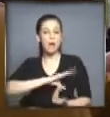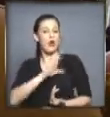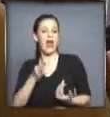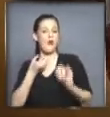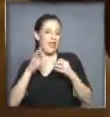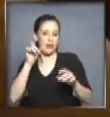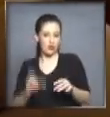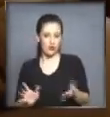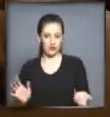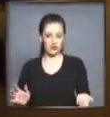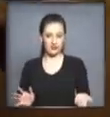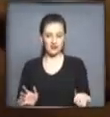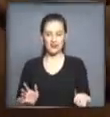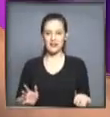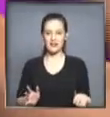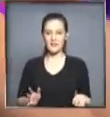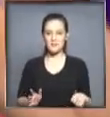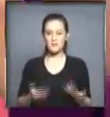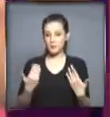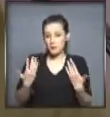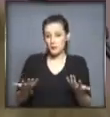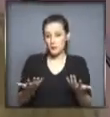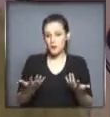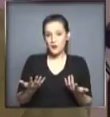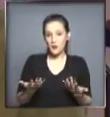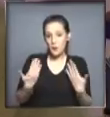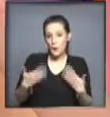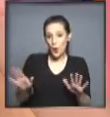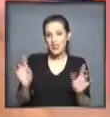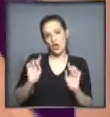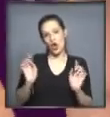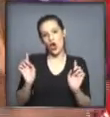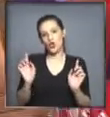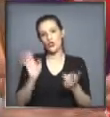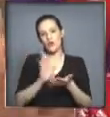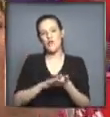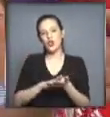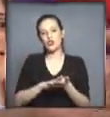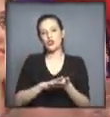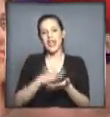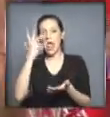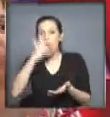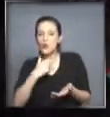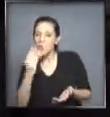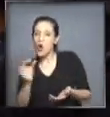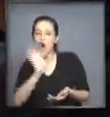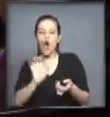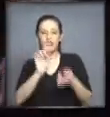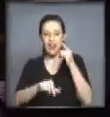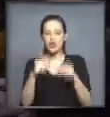pregunta más simple. No, pero vos te pones. Veterano de 40. Una cosa que le des y otra cosa que le des. Ahí está el